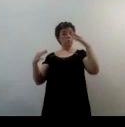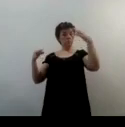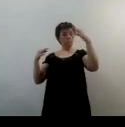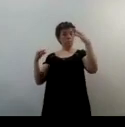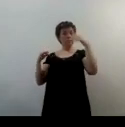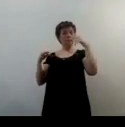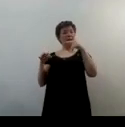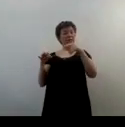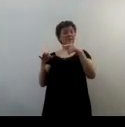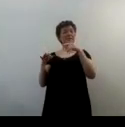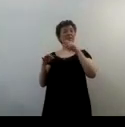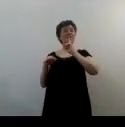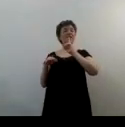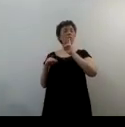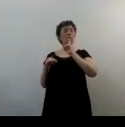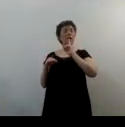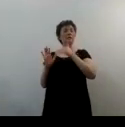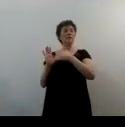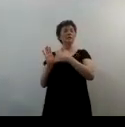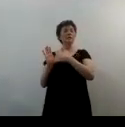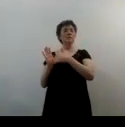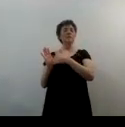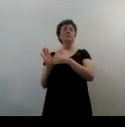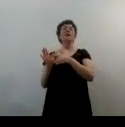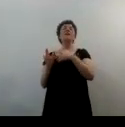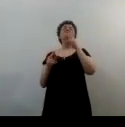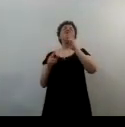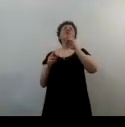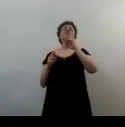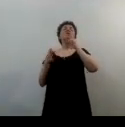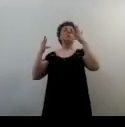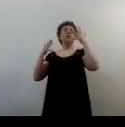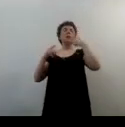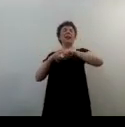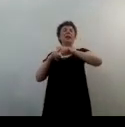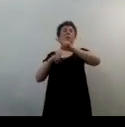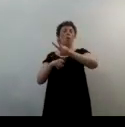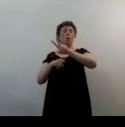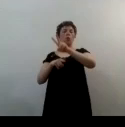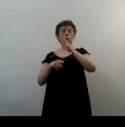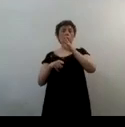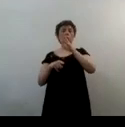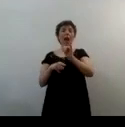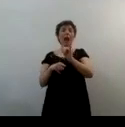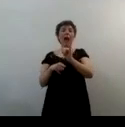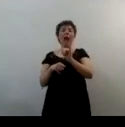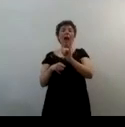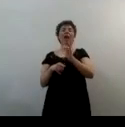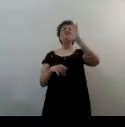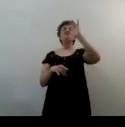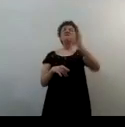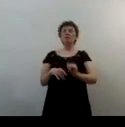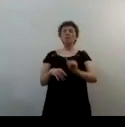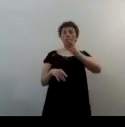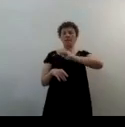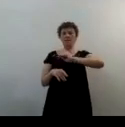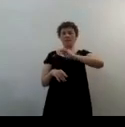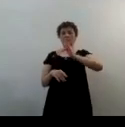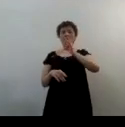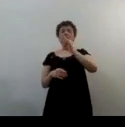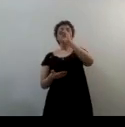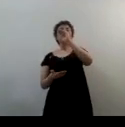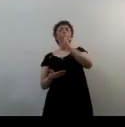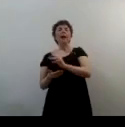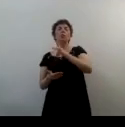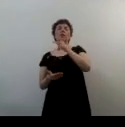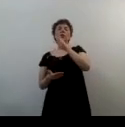verduras que son más recomendables en diabetes tipo 2 porque son las que tienen un alto contenido en fibra y un bajo contenido en hidratos de